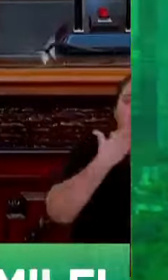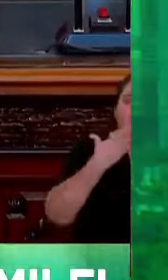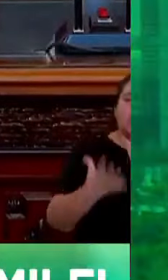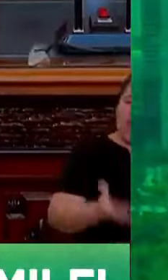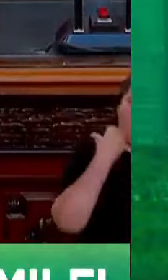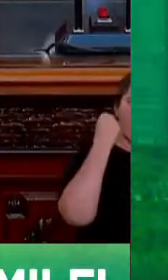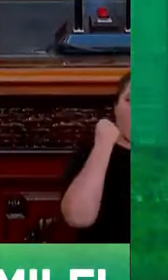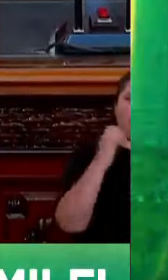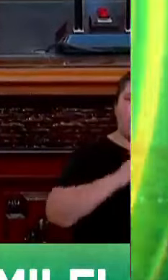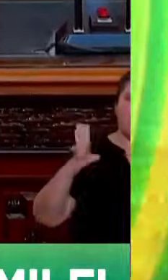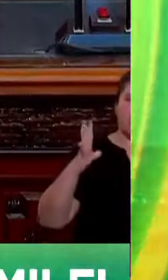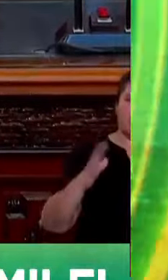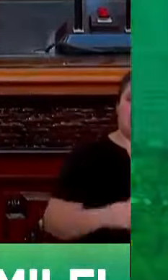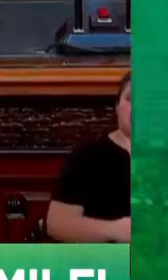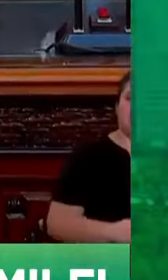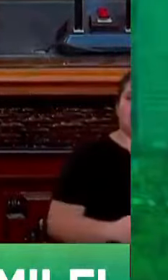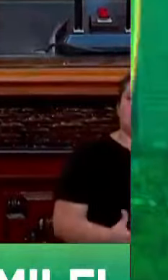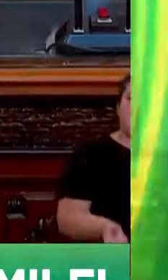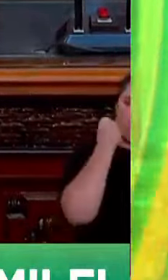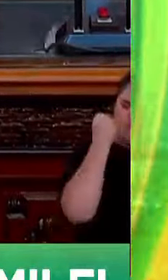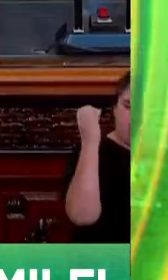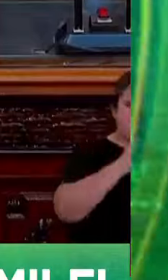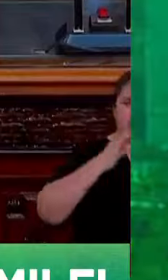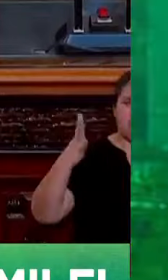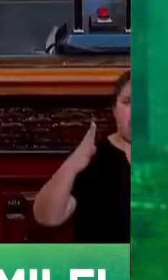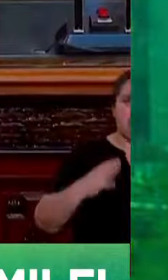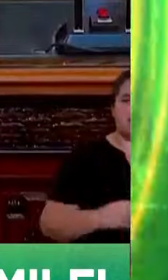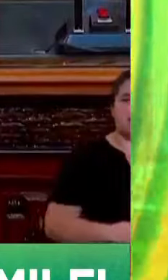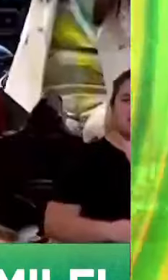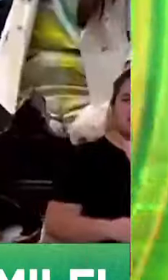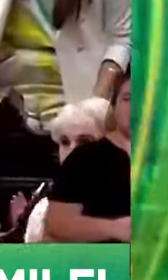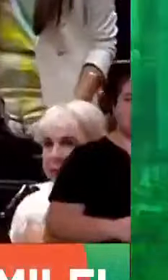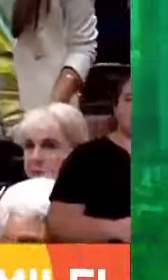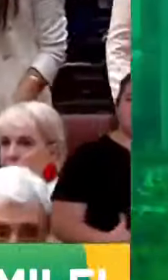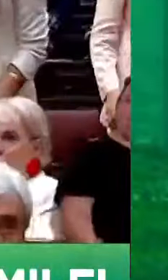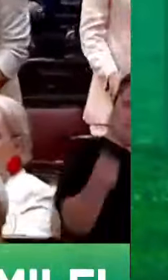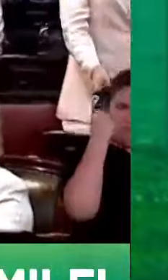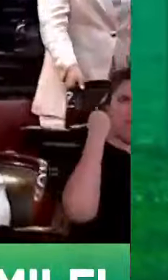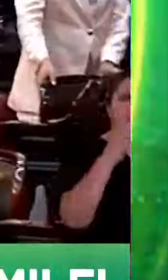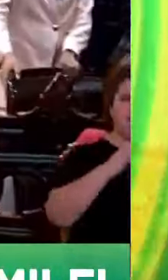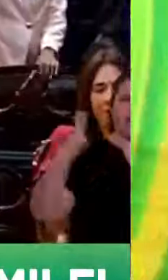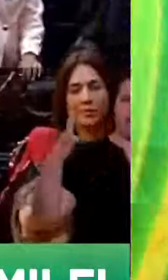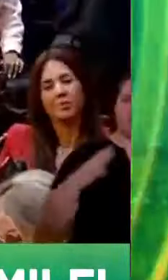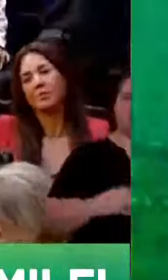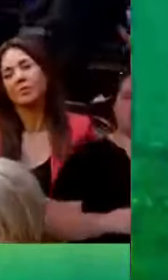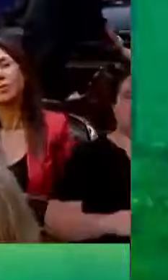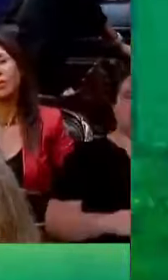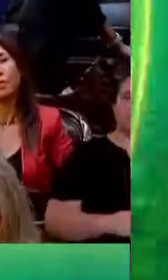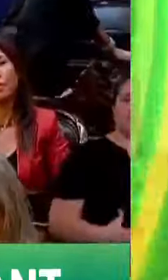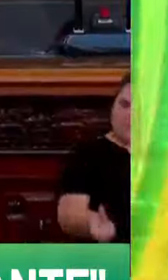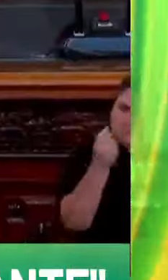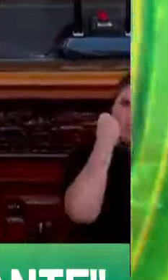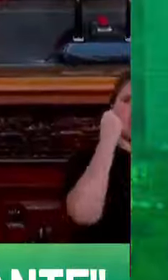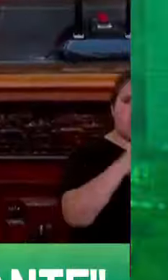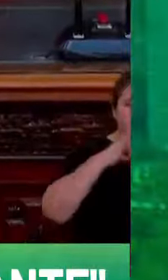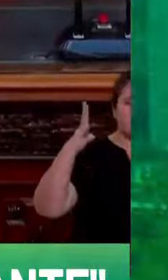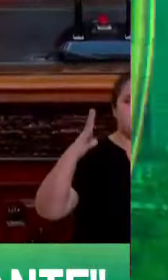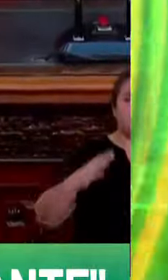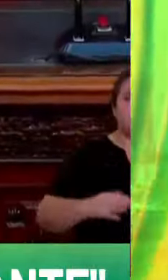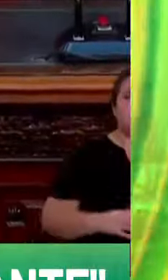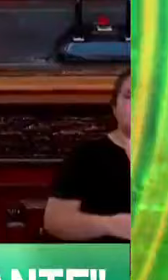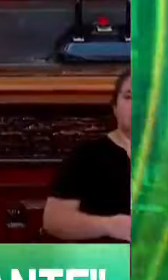regiones, nosotros lo que vamos a hacer es crear el foro de legisladores nacionales, son 18 senadores que responden al mandato de los